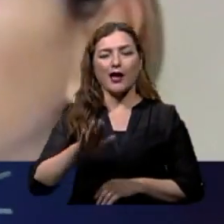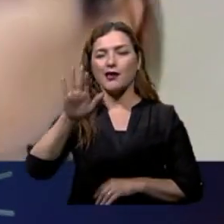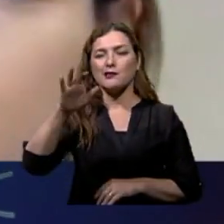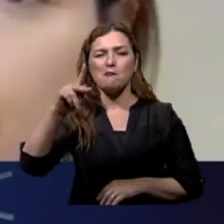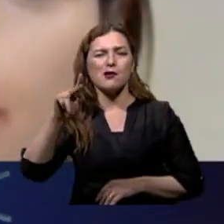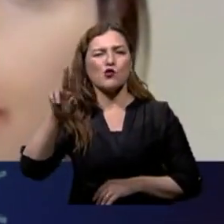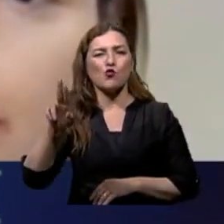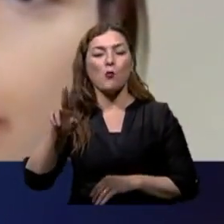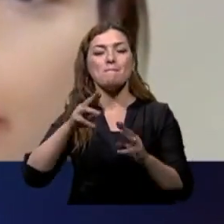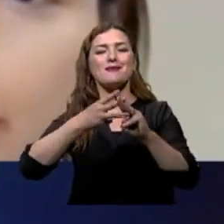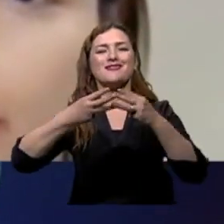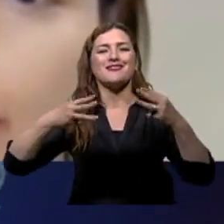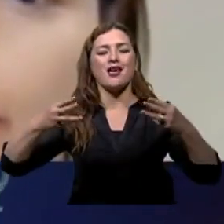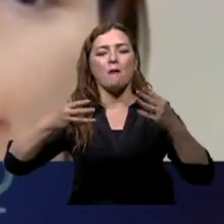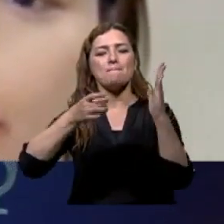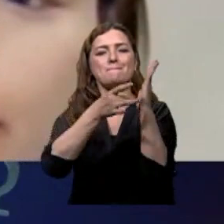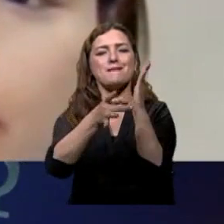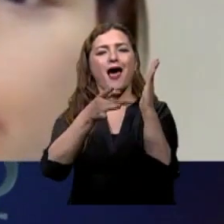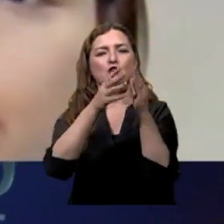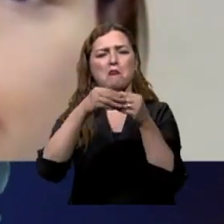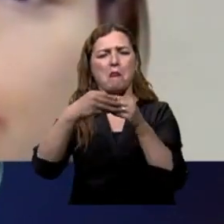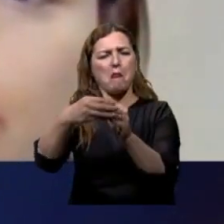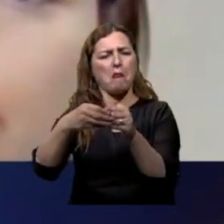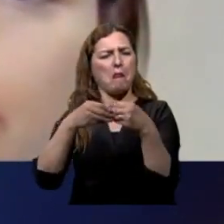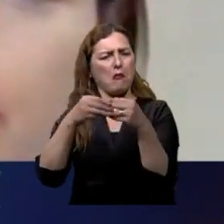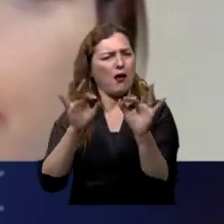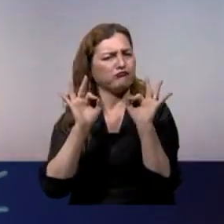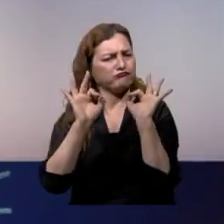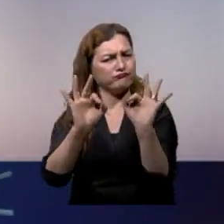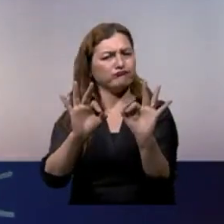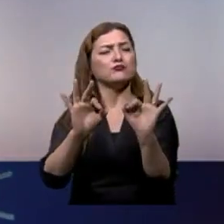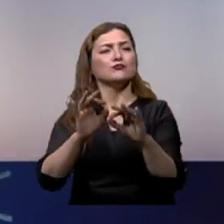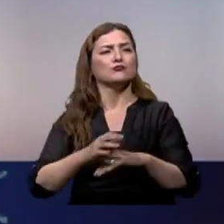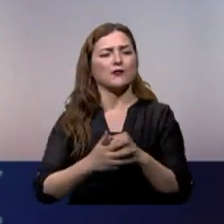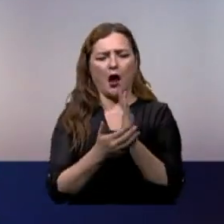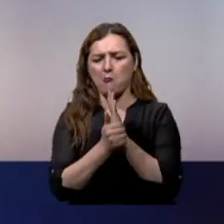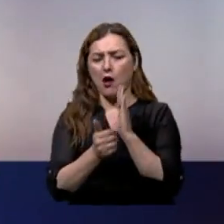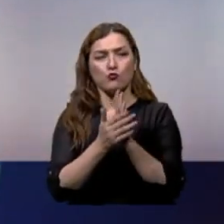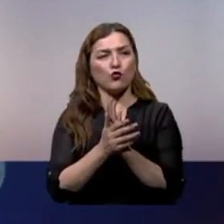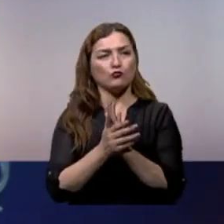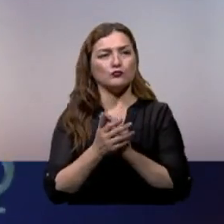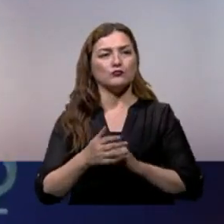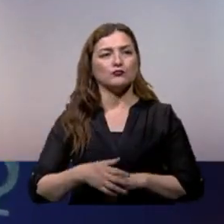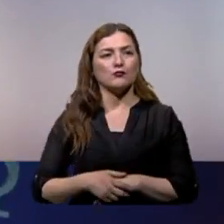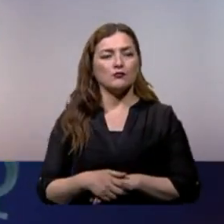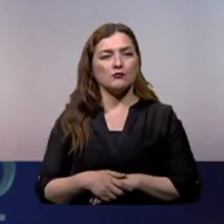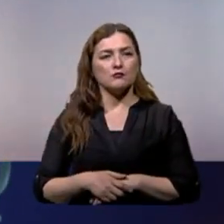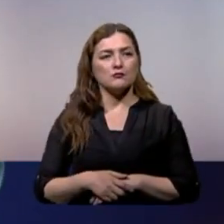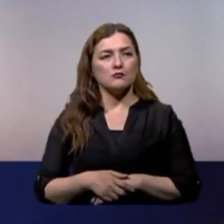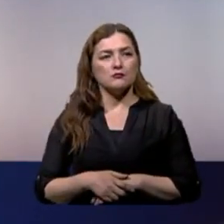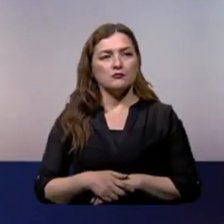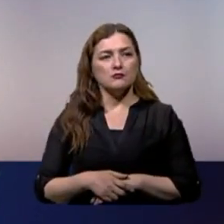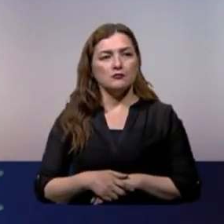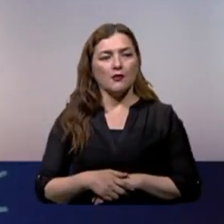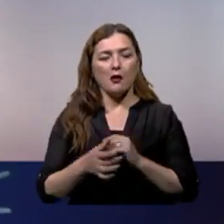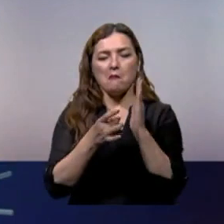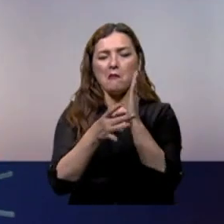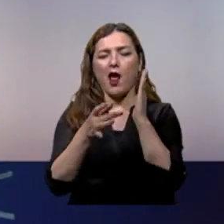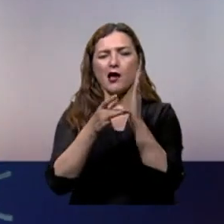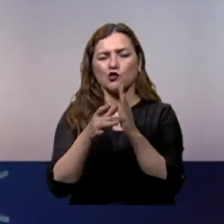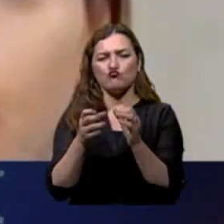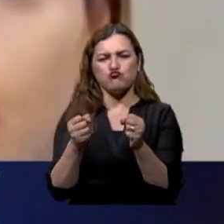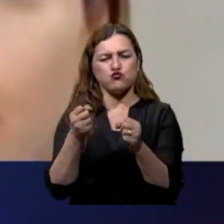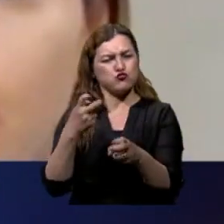material plástico flexible, súper bueno, se elonga en gran capacidad. Tenemos lo que es plástico rígido, que tenemos